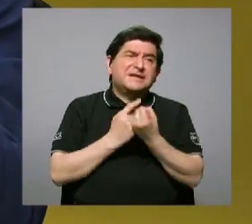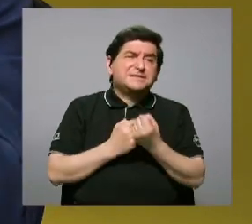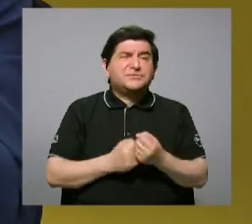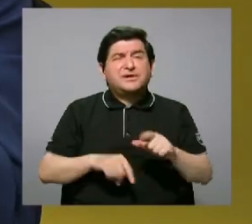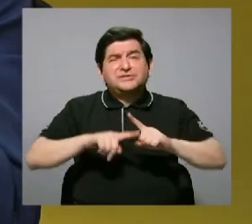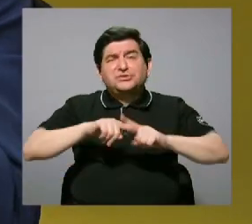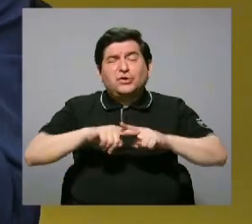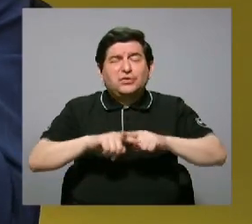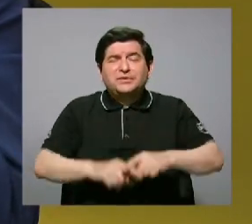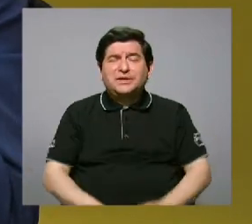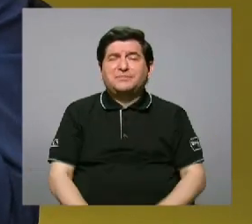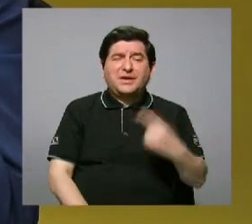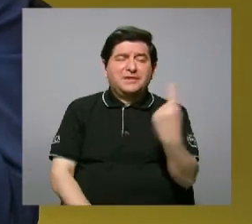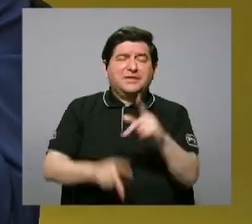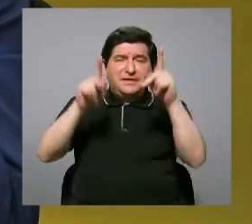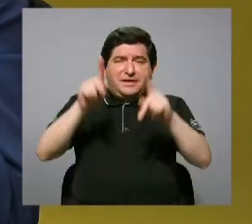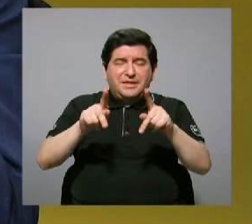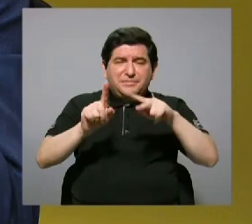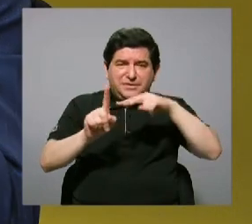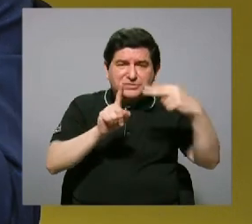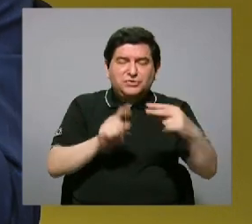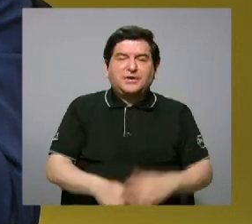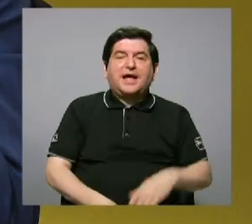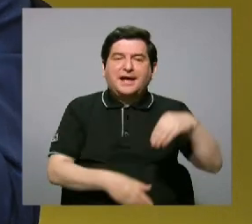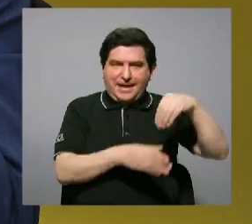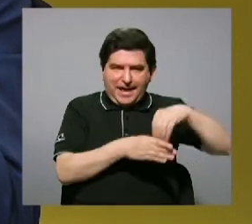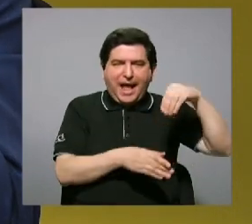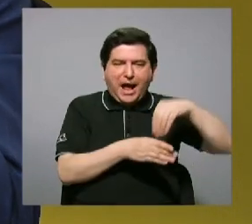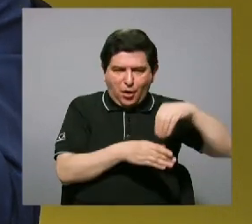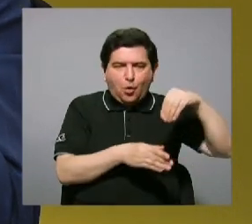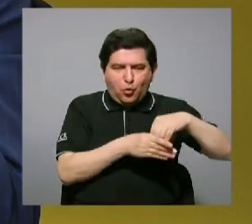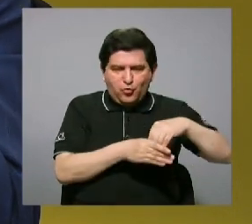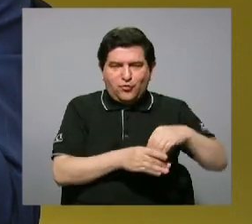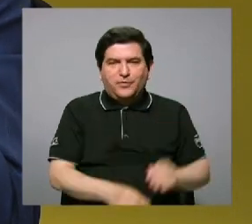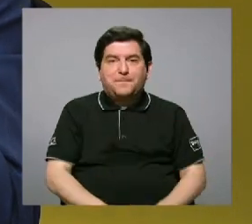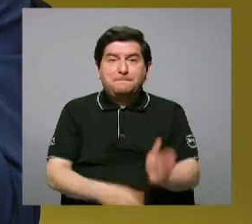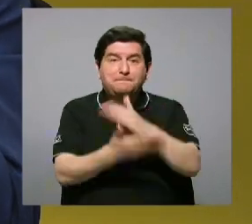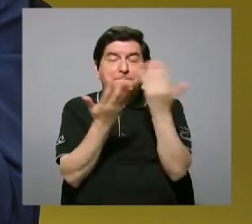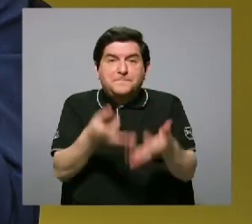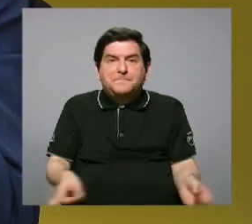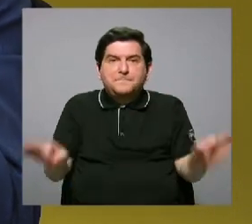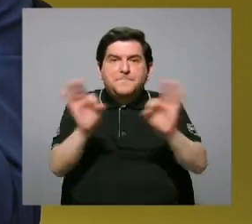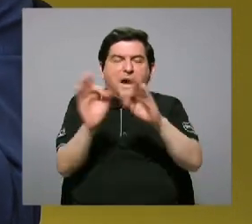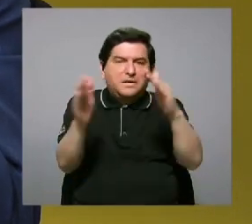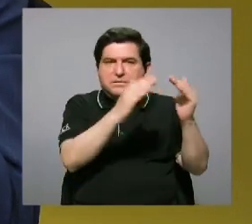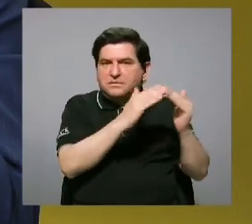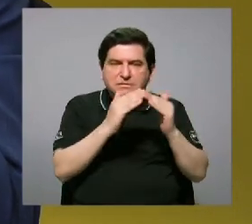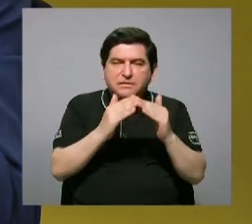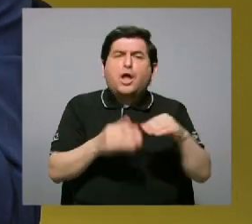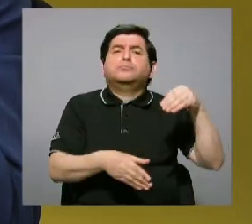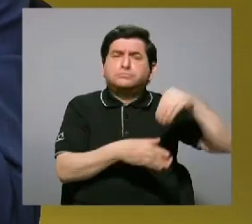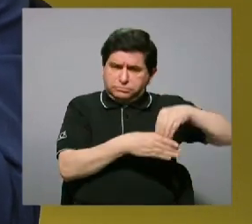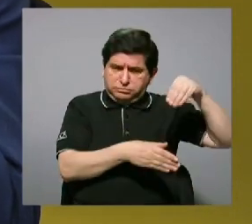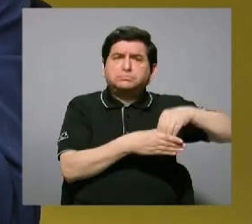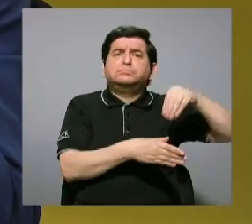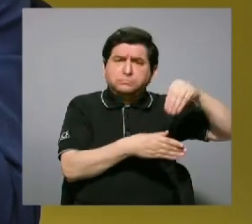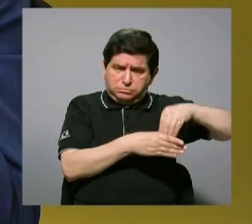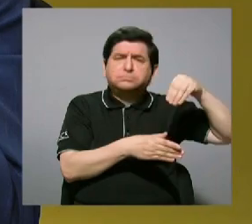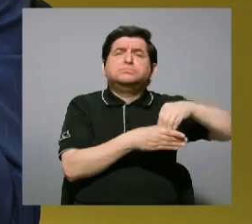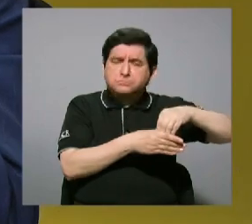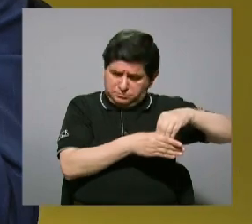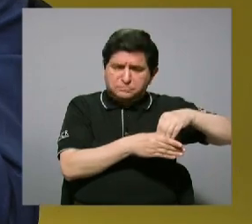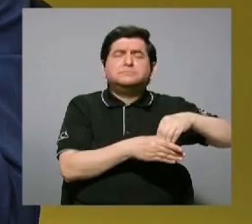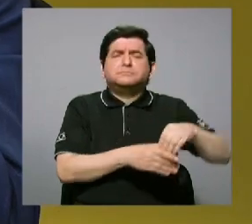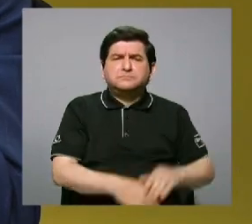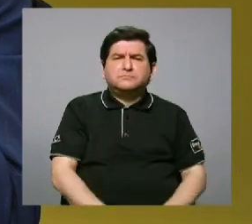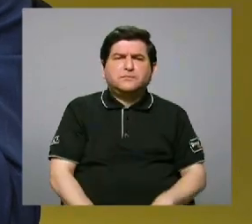vos querás, desde el punto de vista del ahorro, ya lo mencionaste, hay una parte importante de la población que ahorra en realidad,